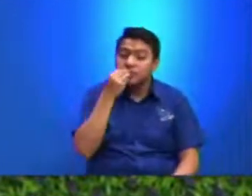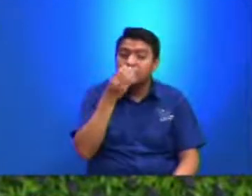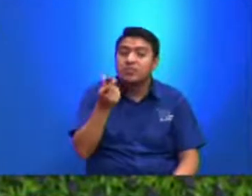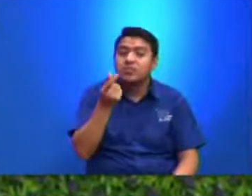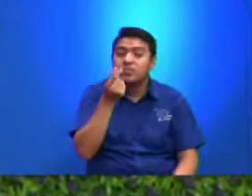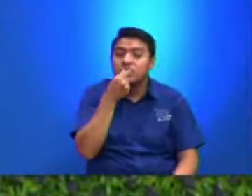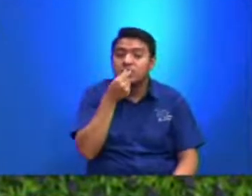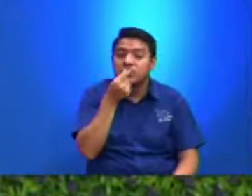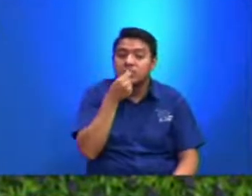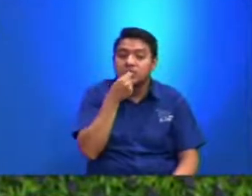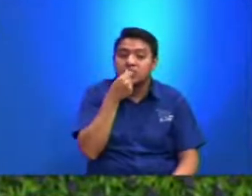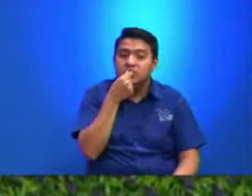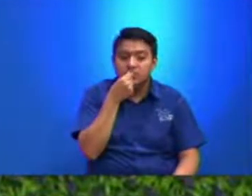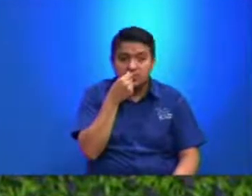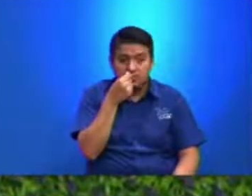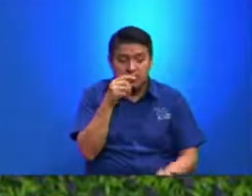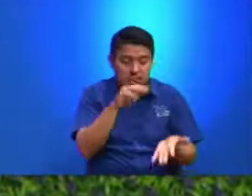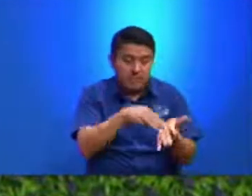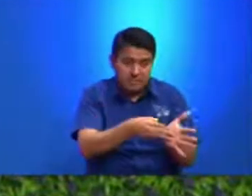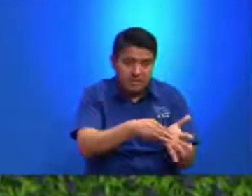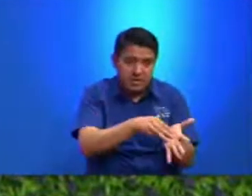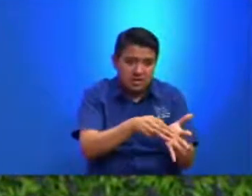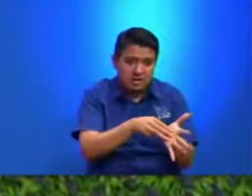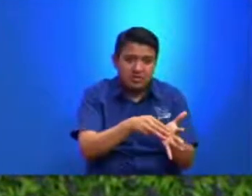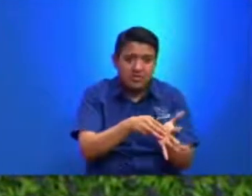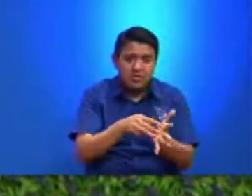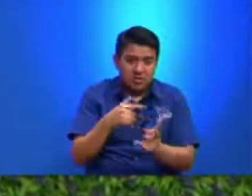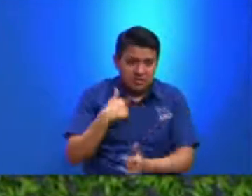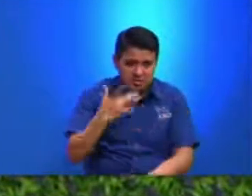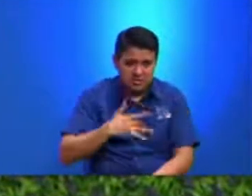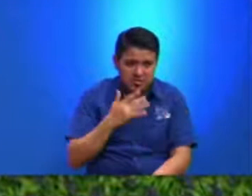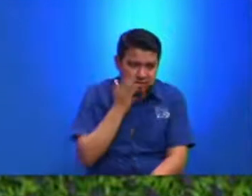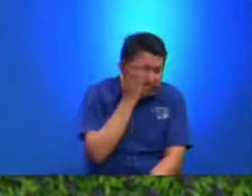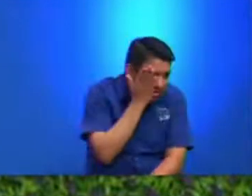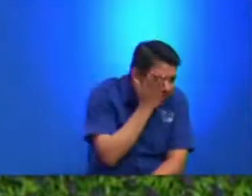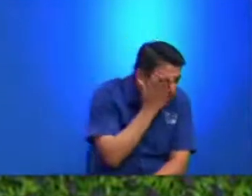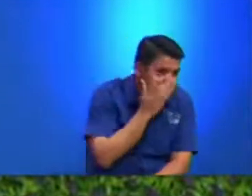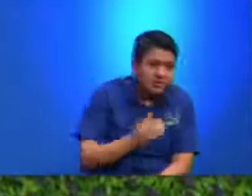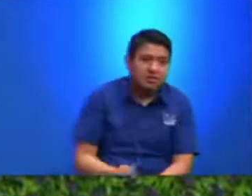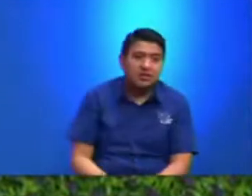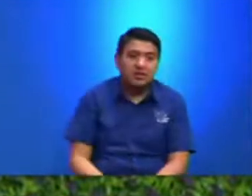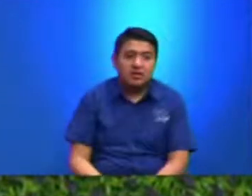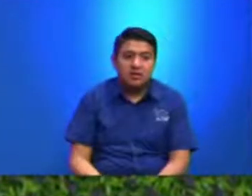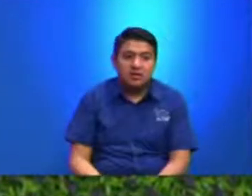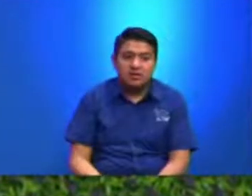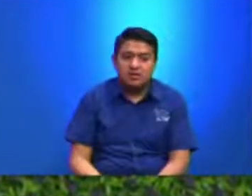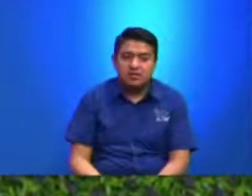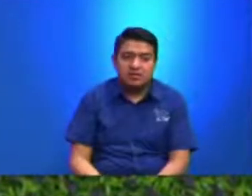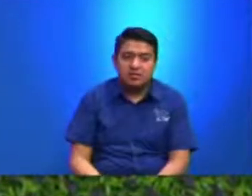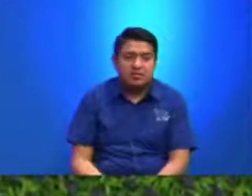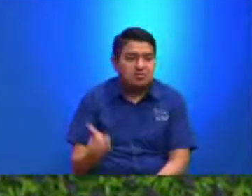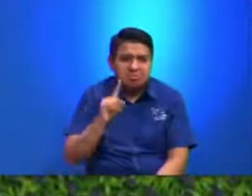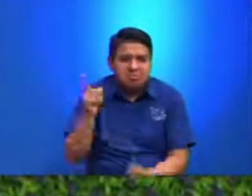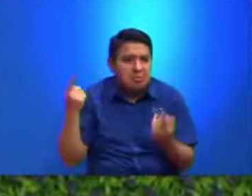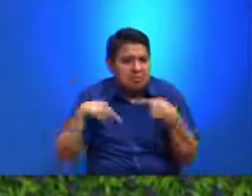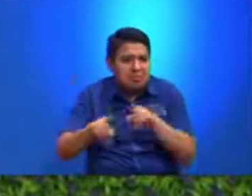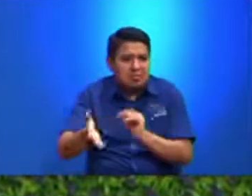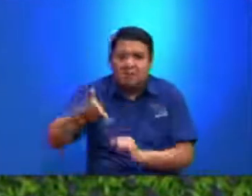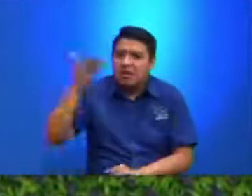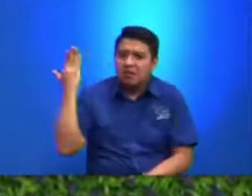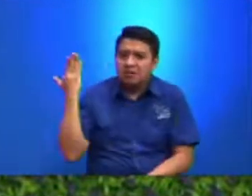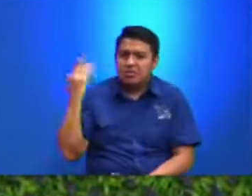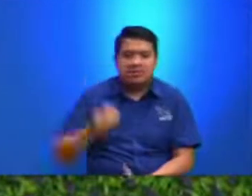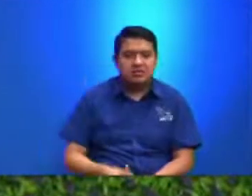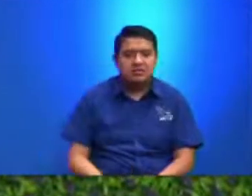y llegaba mi esposo y a mí me daba vergüenza que me viera así, porque yo no era así, pues, ¿verdad? Y me